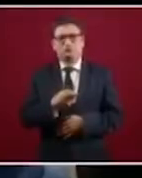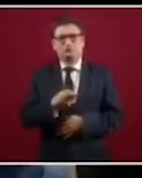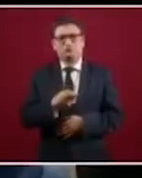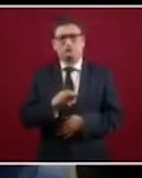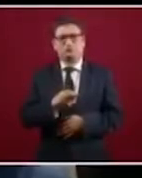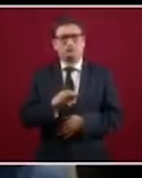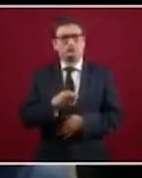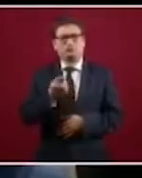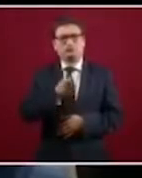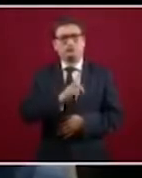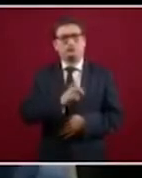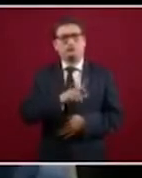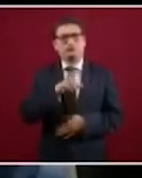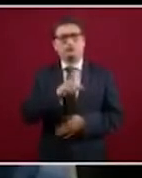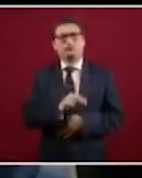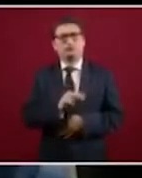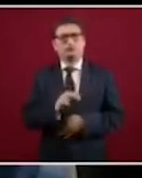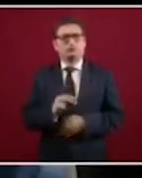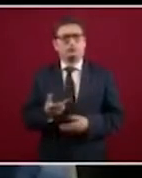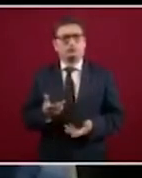pues no